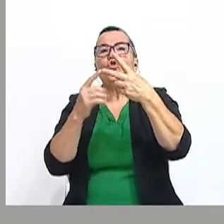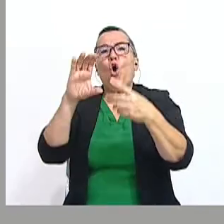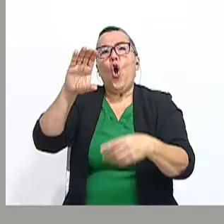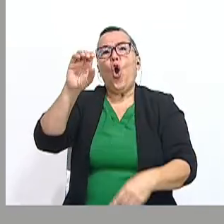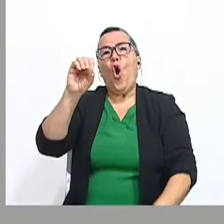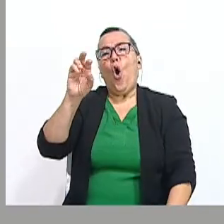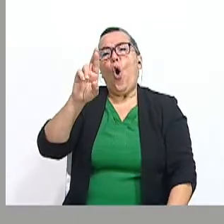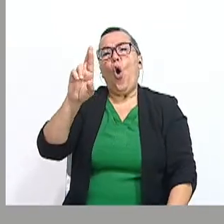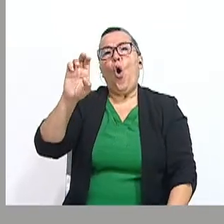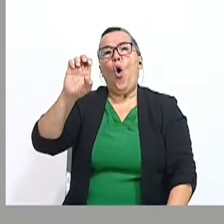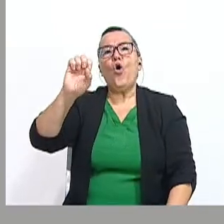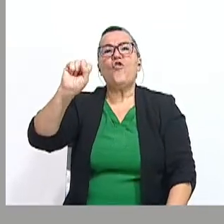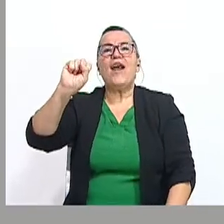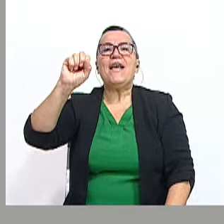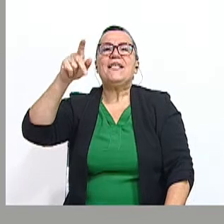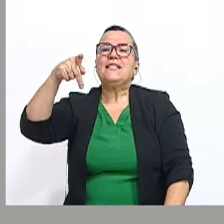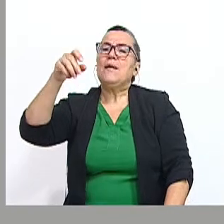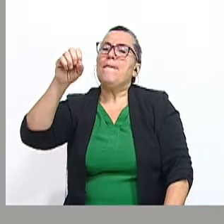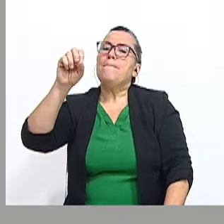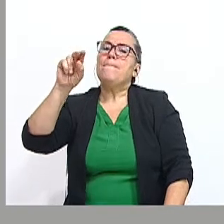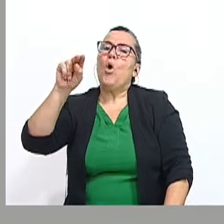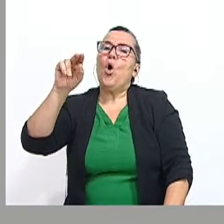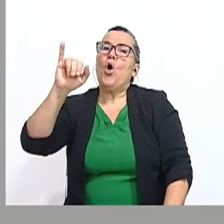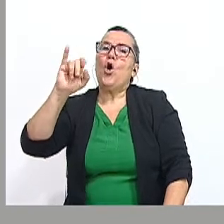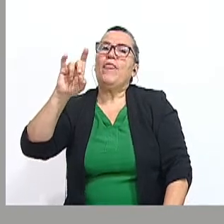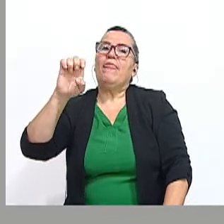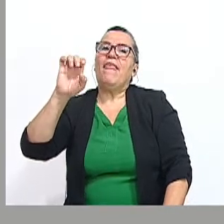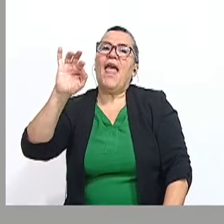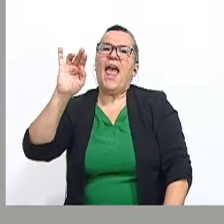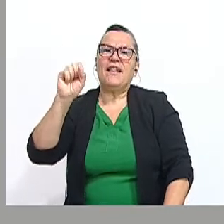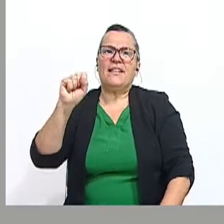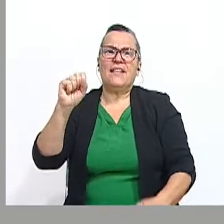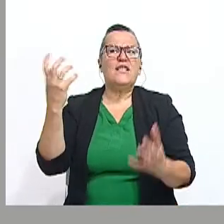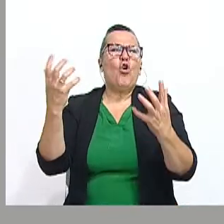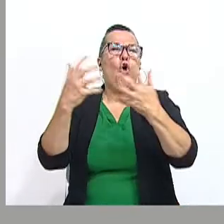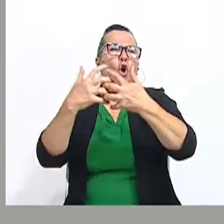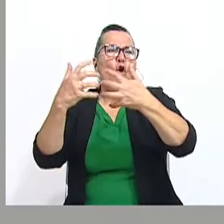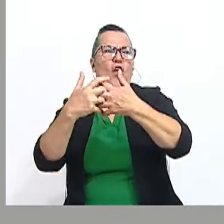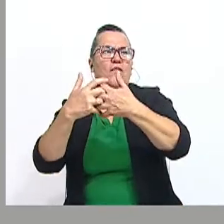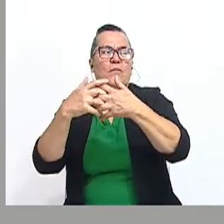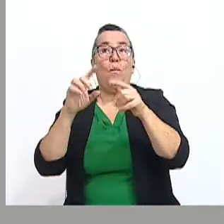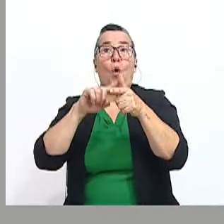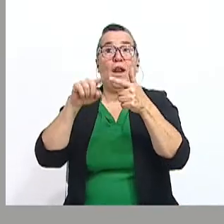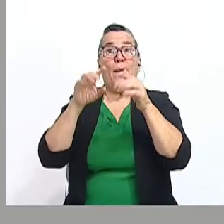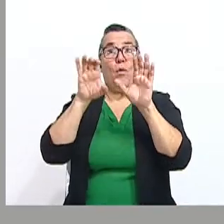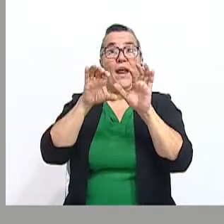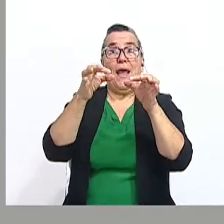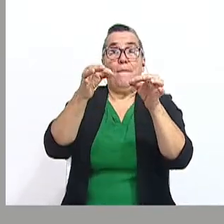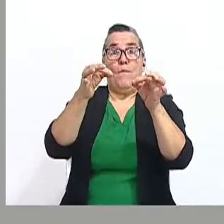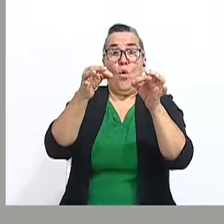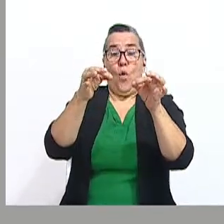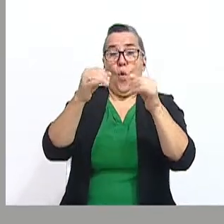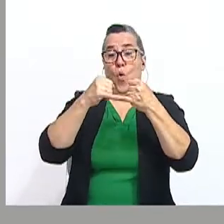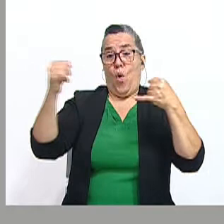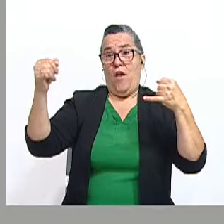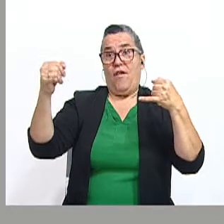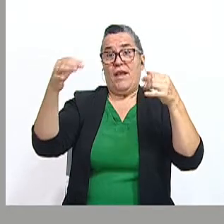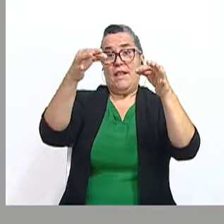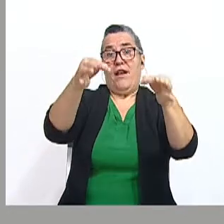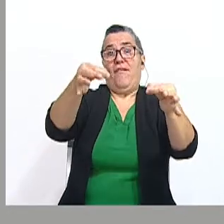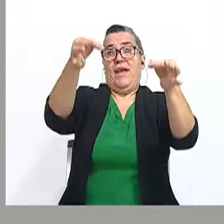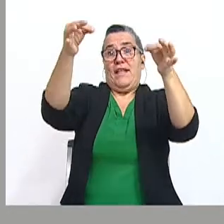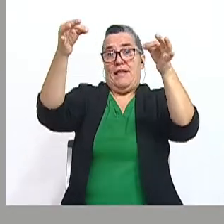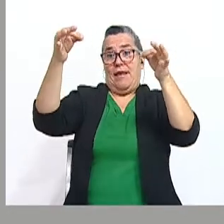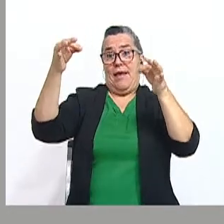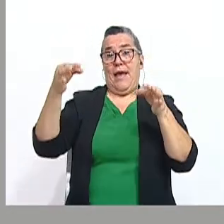correspondientes. ¿Y por qué correspondientes? Porque si lo que es transponemos o colocamos una recta encima de otro,